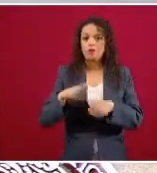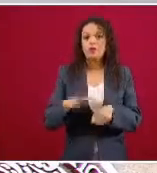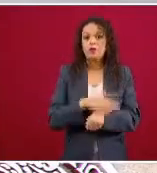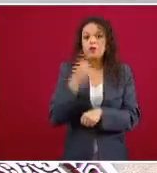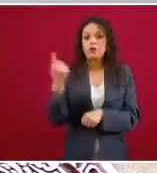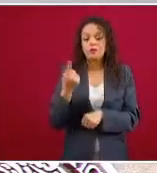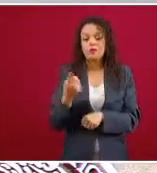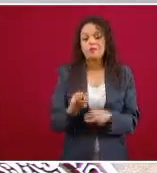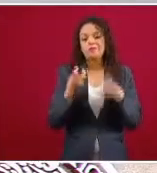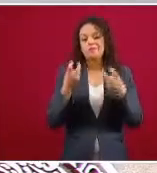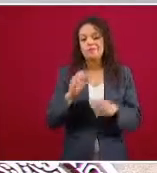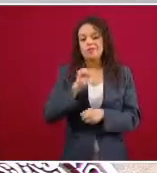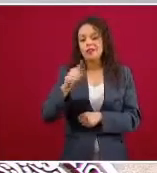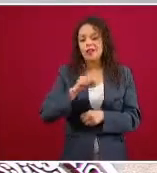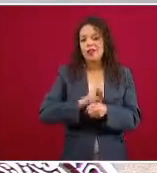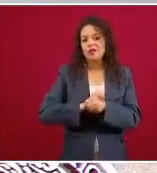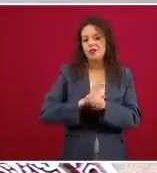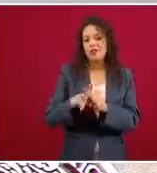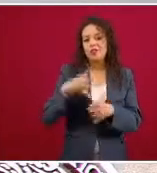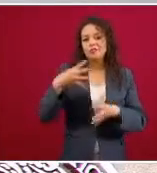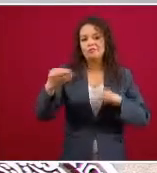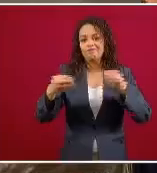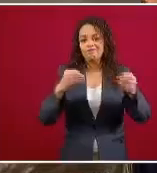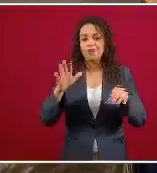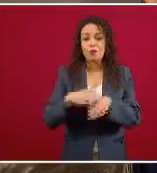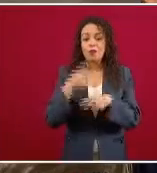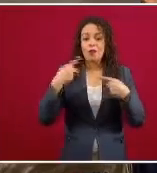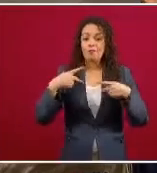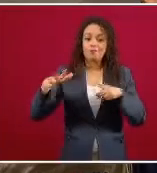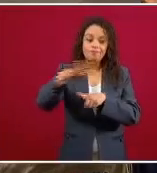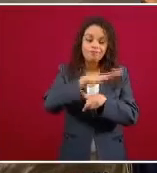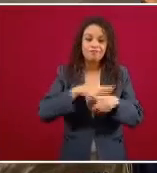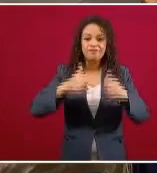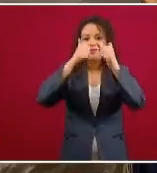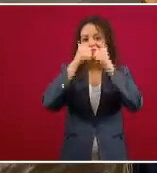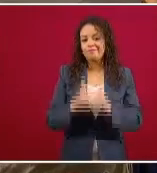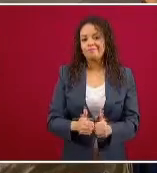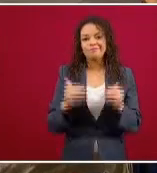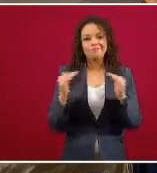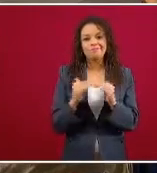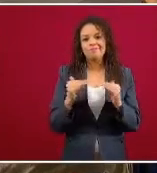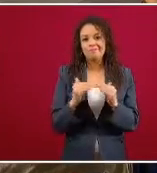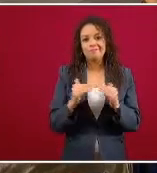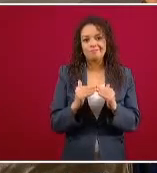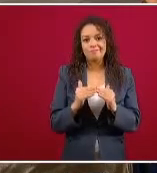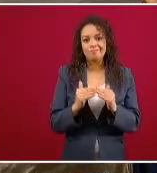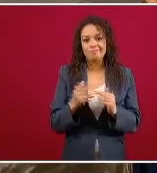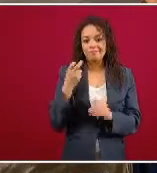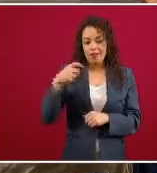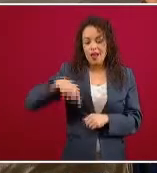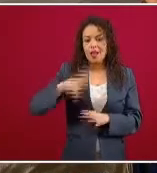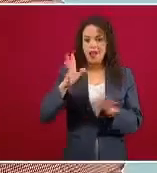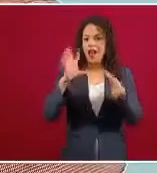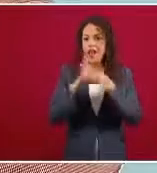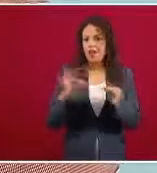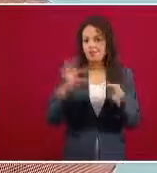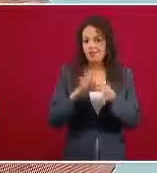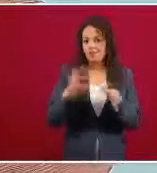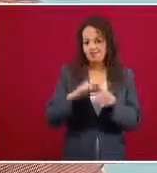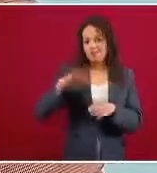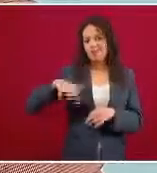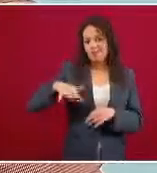porque todo mundo está en sus casas, como ya aquí se ha explicado ampliamente. Entonces, la